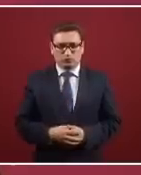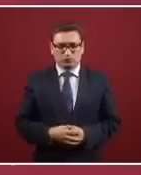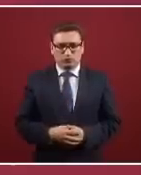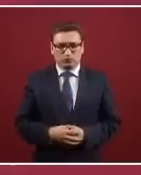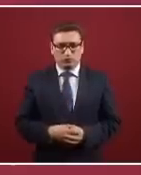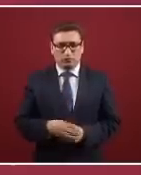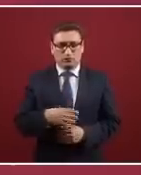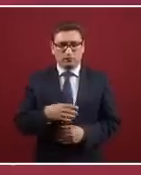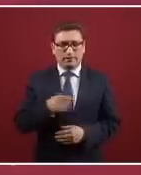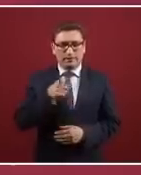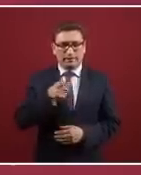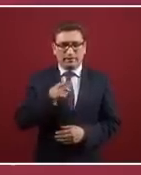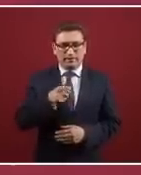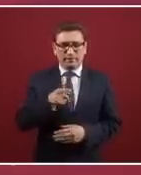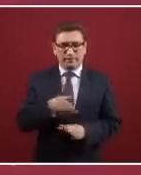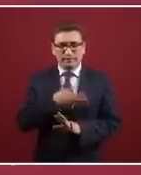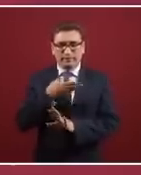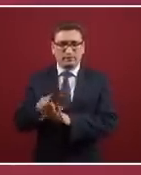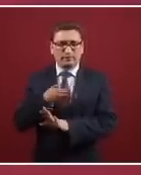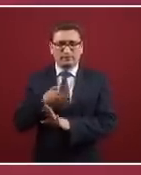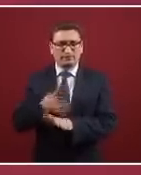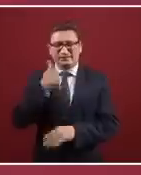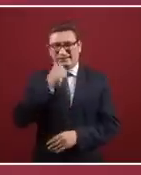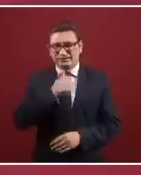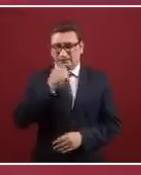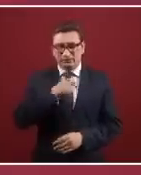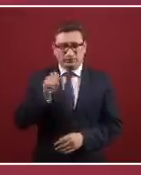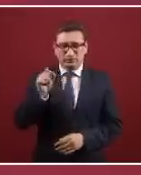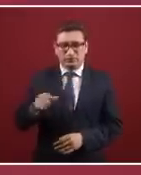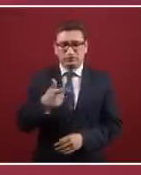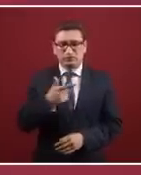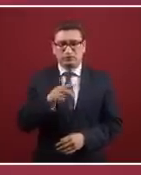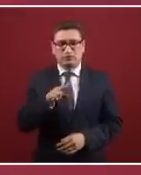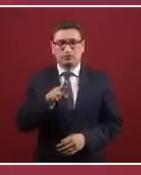en contra de Gustavo Madero,